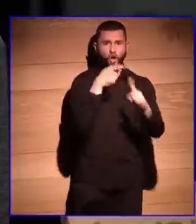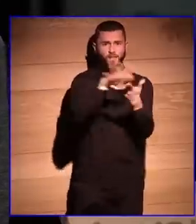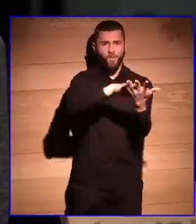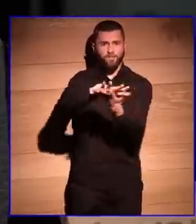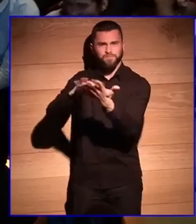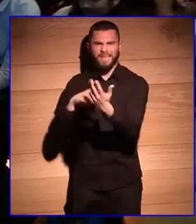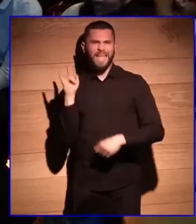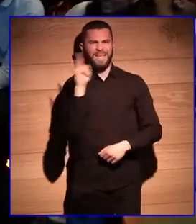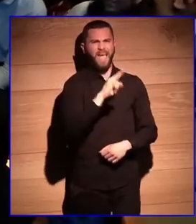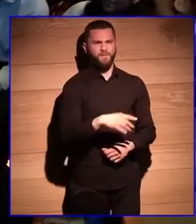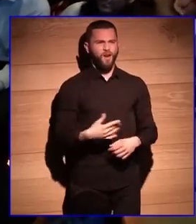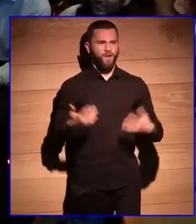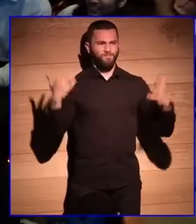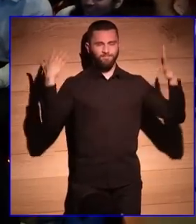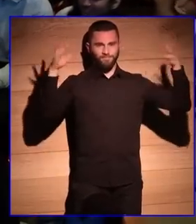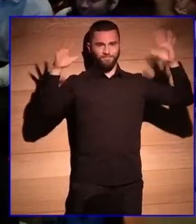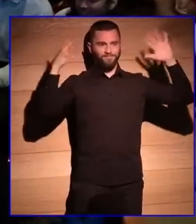¡No vamos!